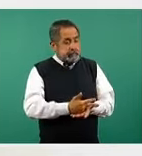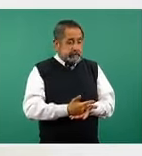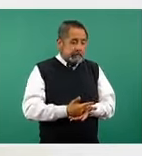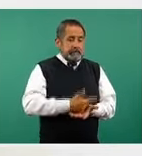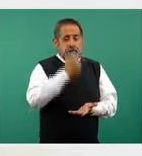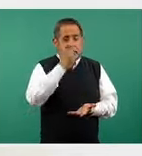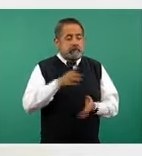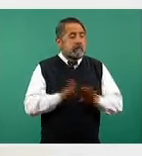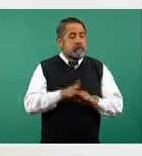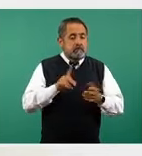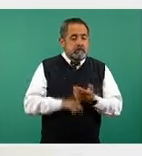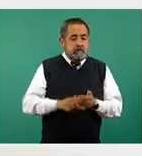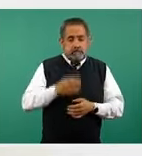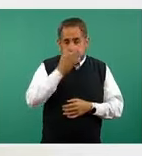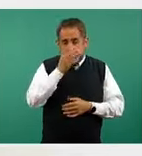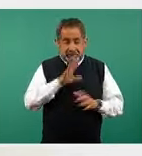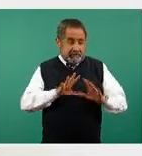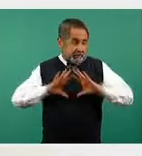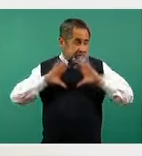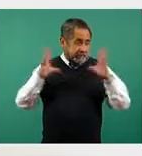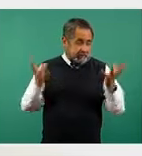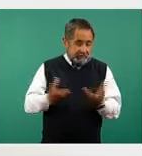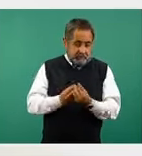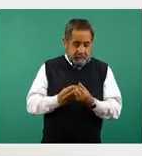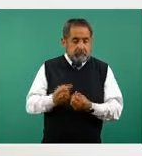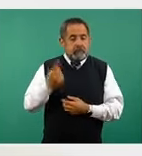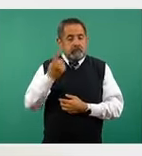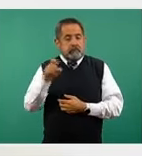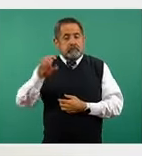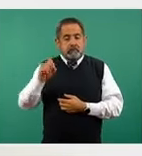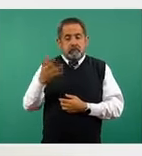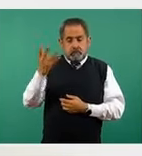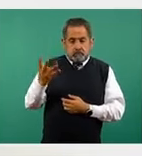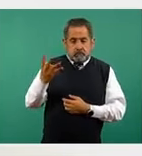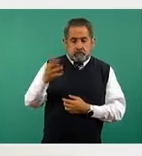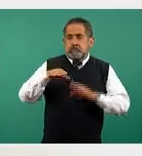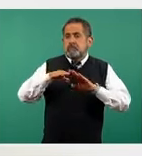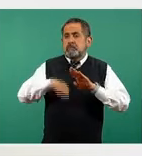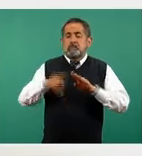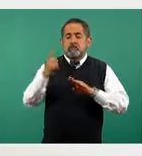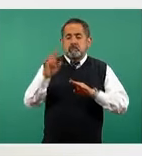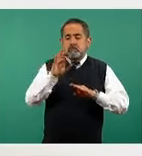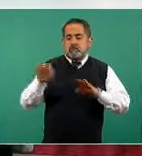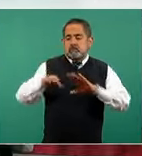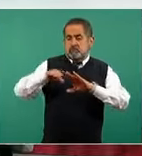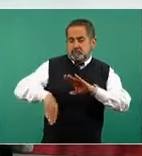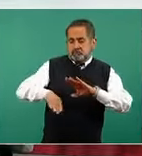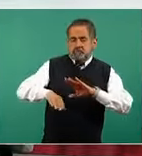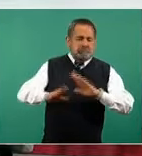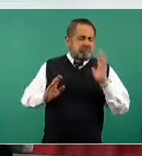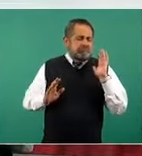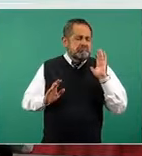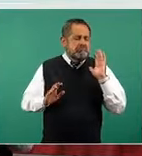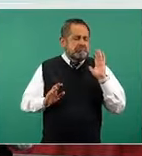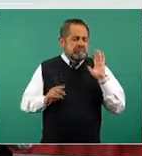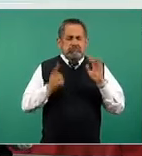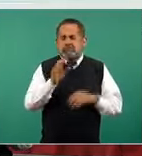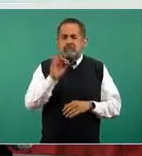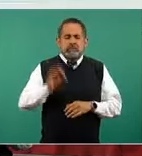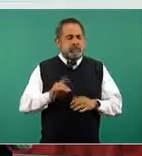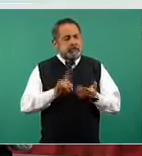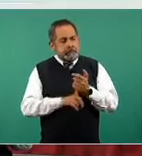representado solo 104 de todos los ESAVIs que se han notificado, esto es menos del 1% de todos los ESAVIs que se han